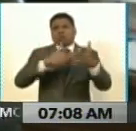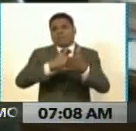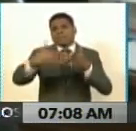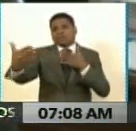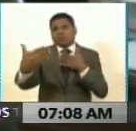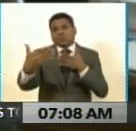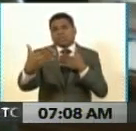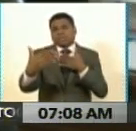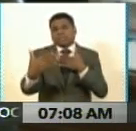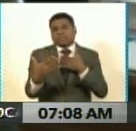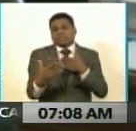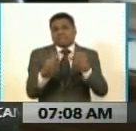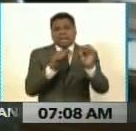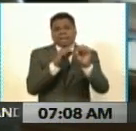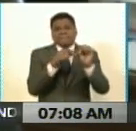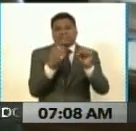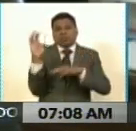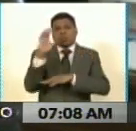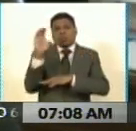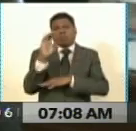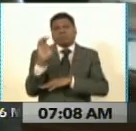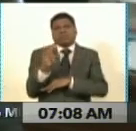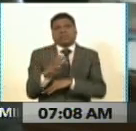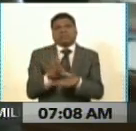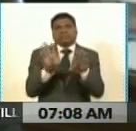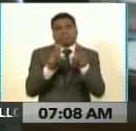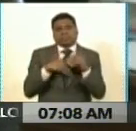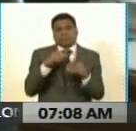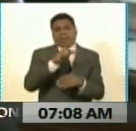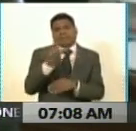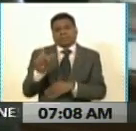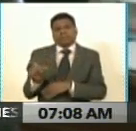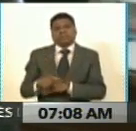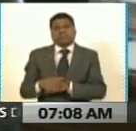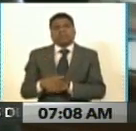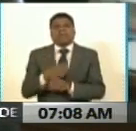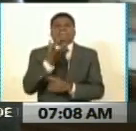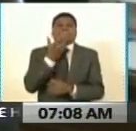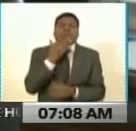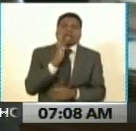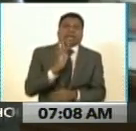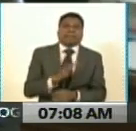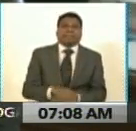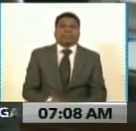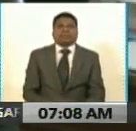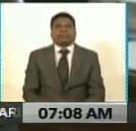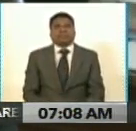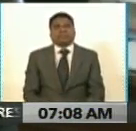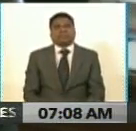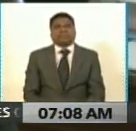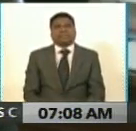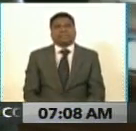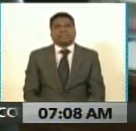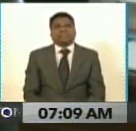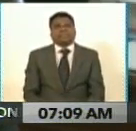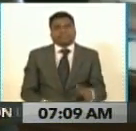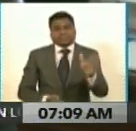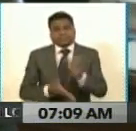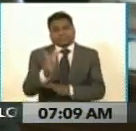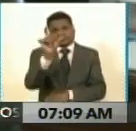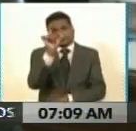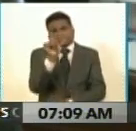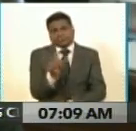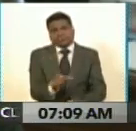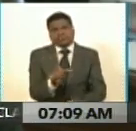y lo han recibido personas naturales donde llevan su documento por ejemplo tiene que ir la persona